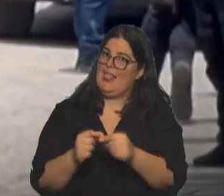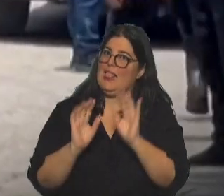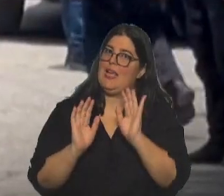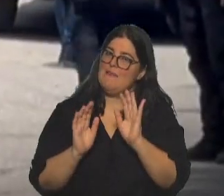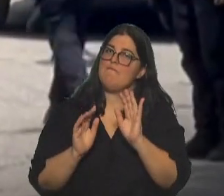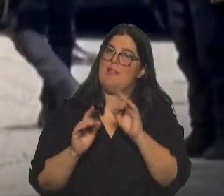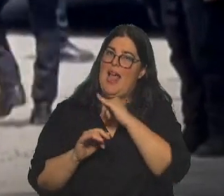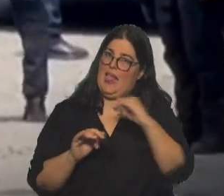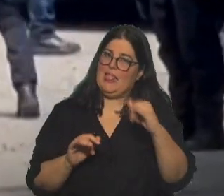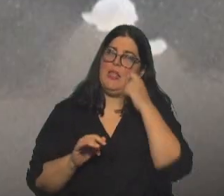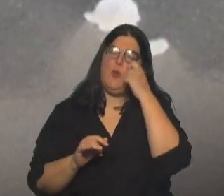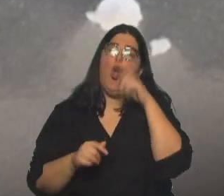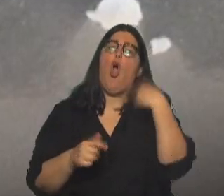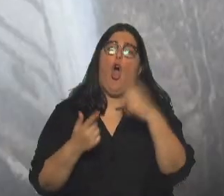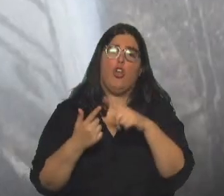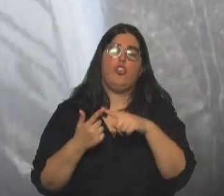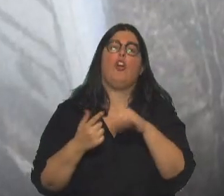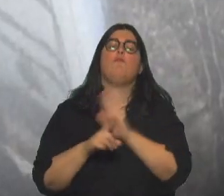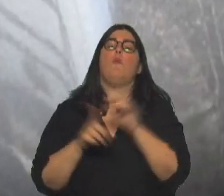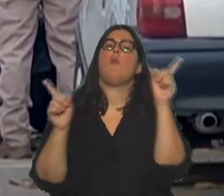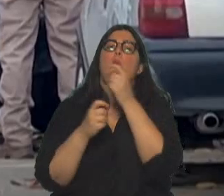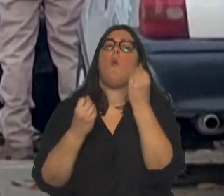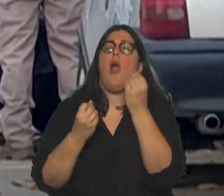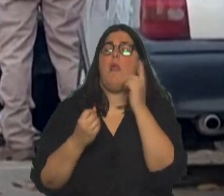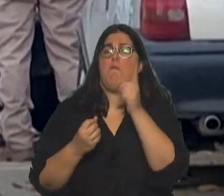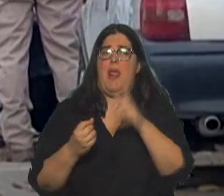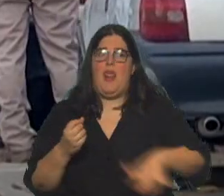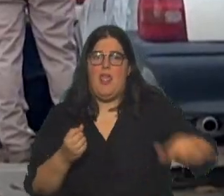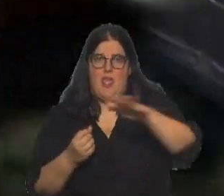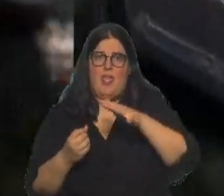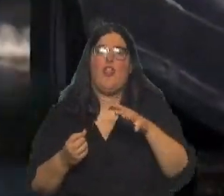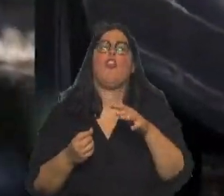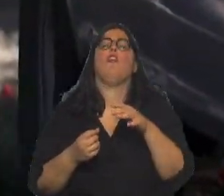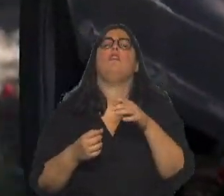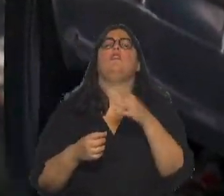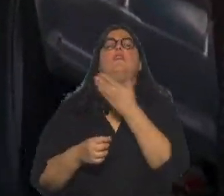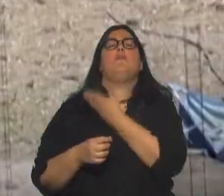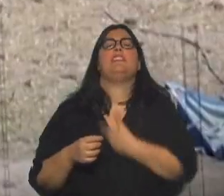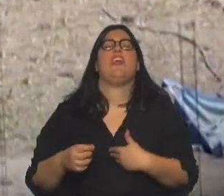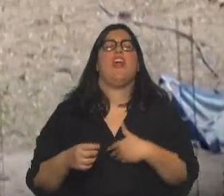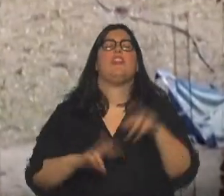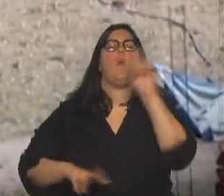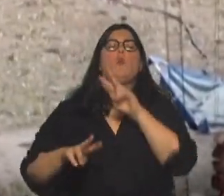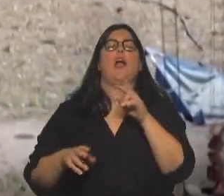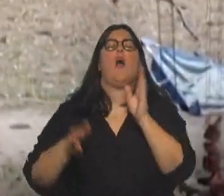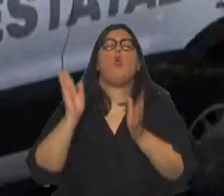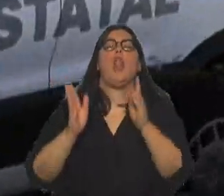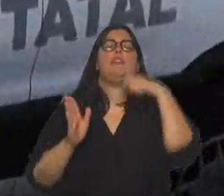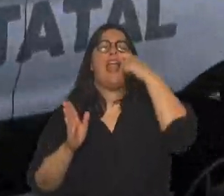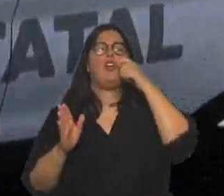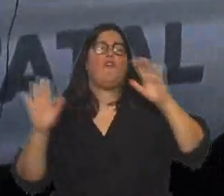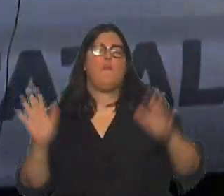el gran problema mexicano, la inseguridad y la incapacidad del presidente para reducir la violencia asociada al